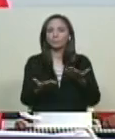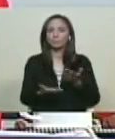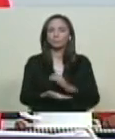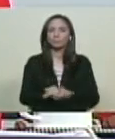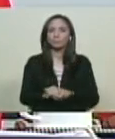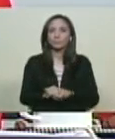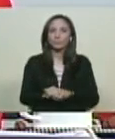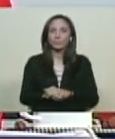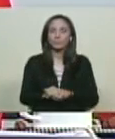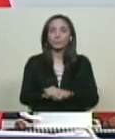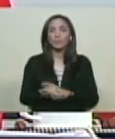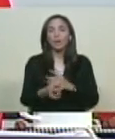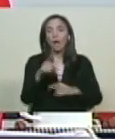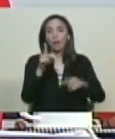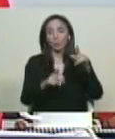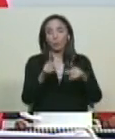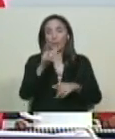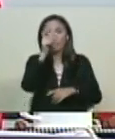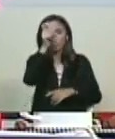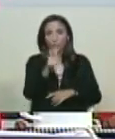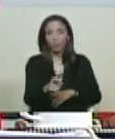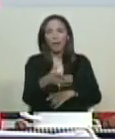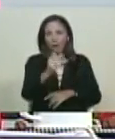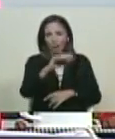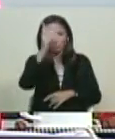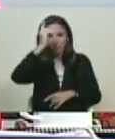A los compañeros que tienen alguna discapacidad.